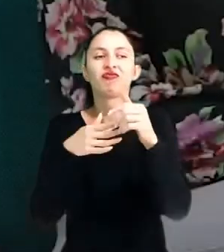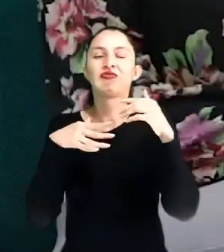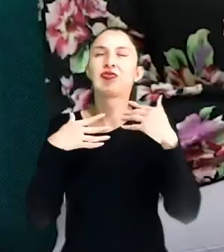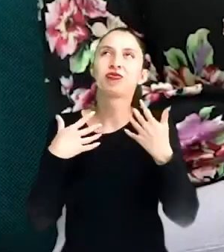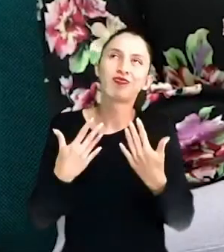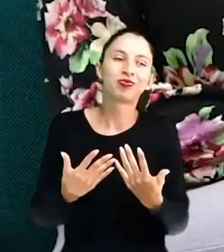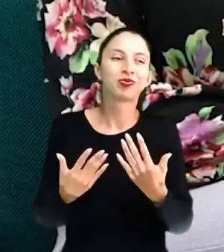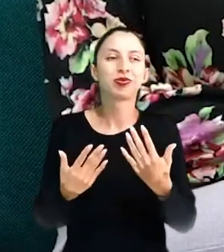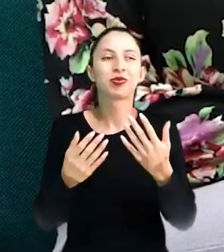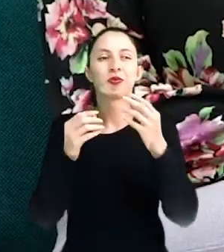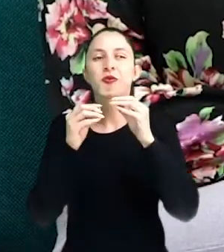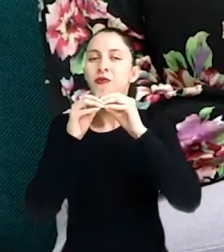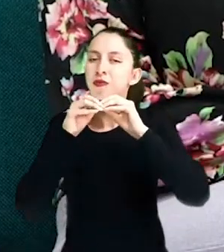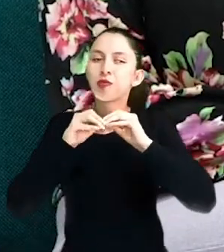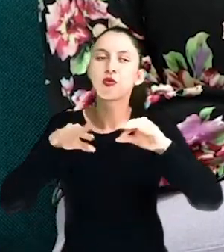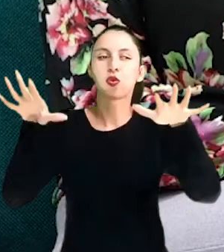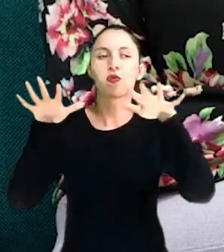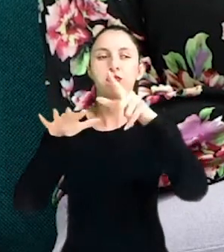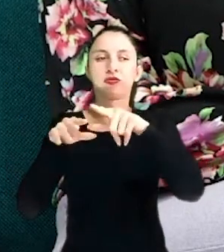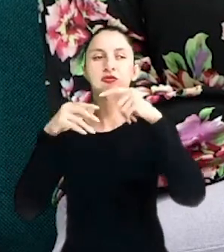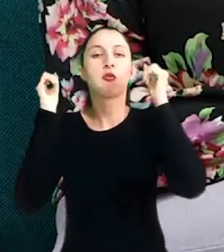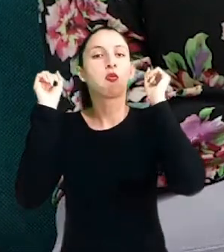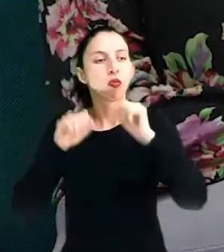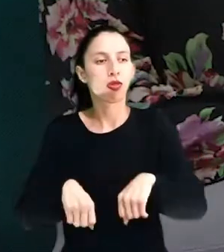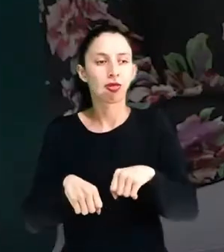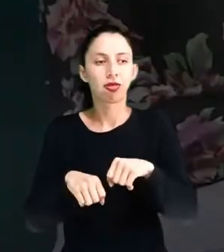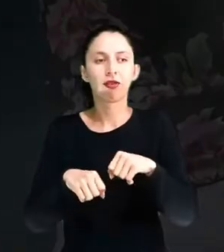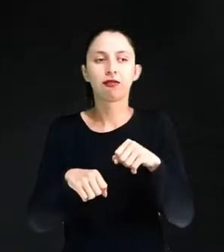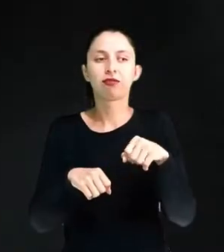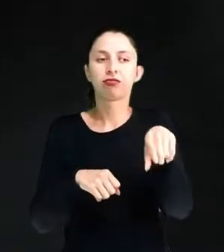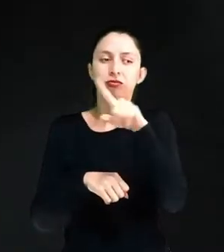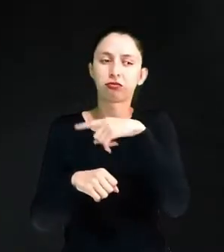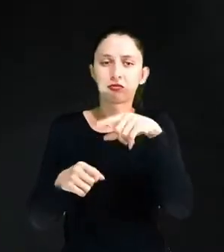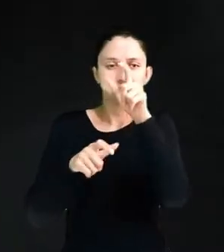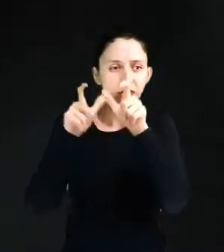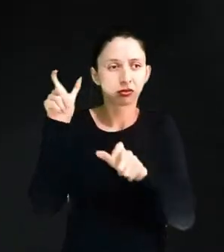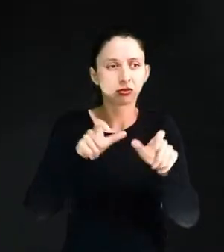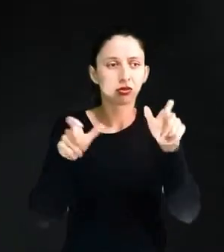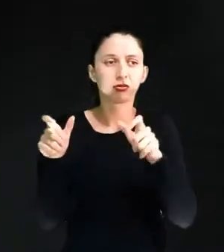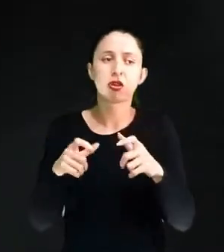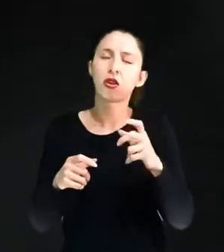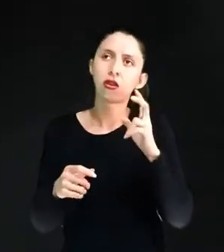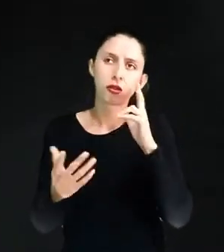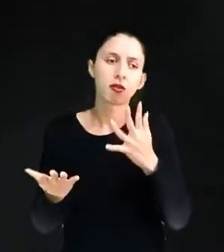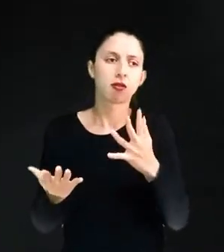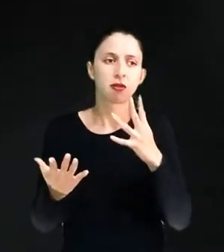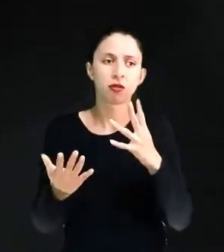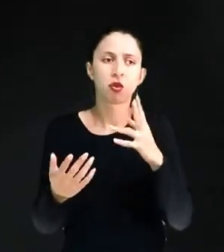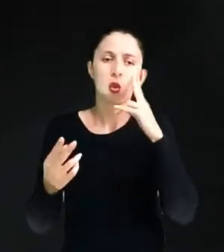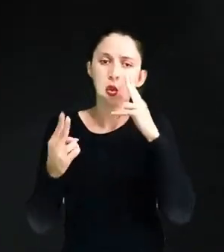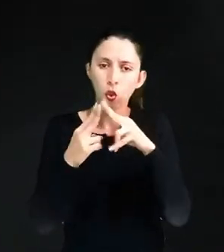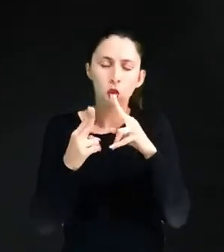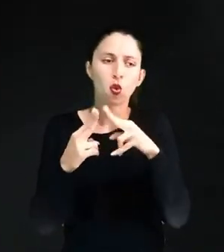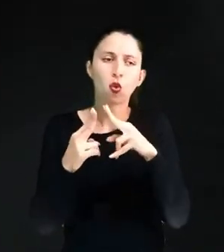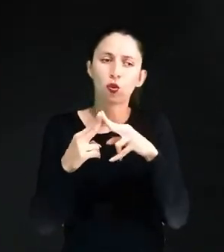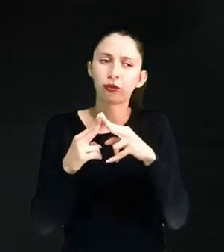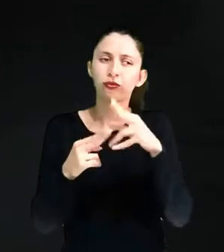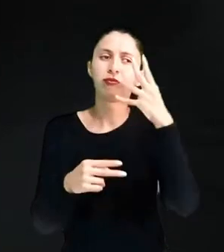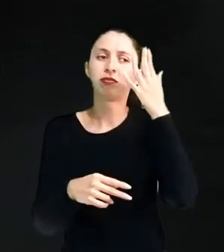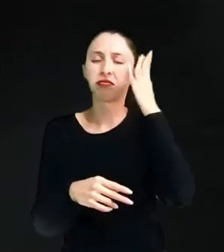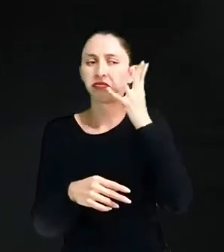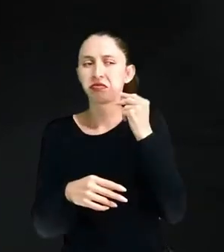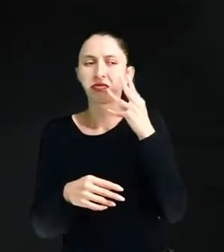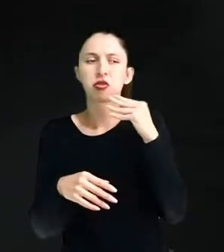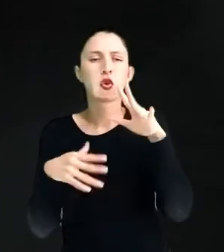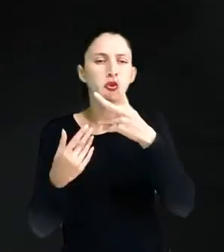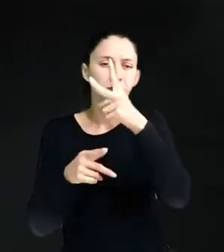de divulgación, de comunicación, que permitan llegar a esas personas que han sido parte, que conozcan